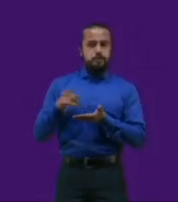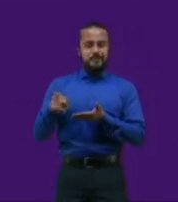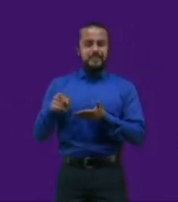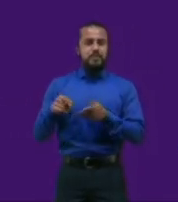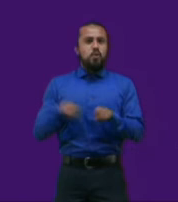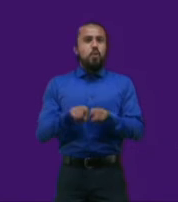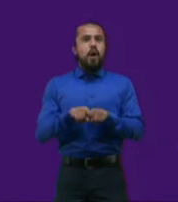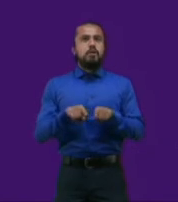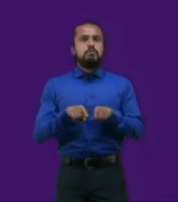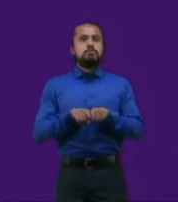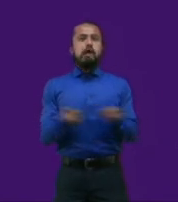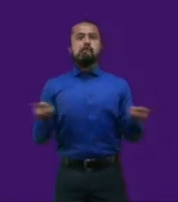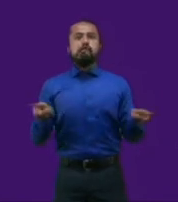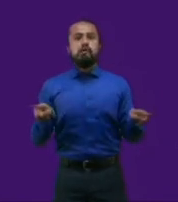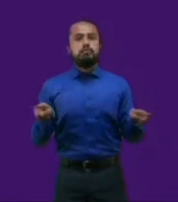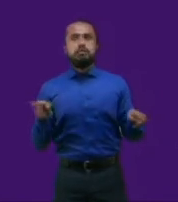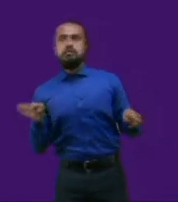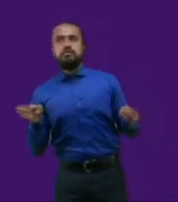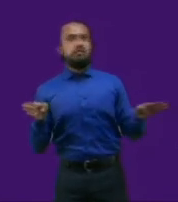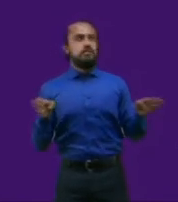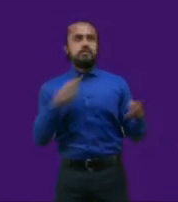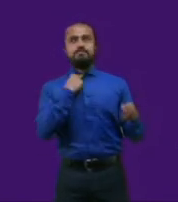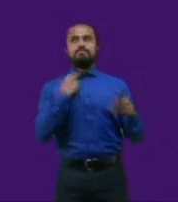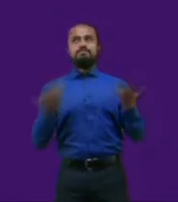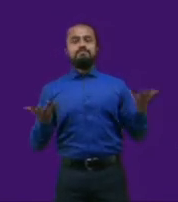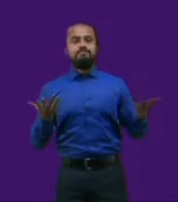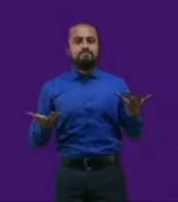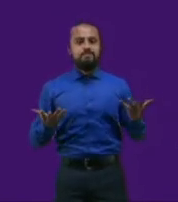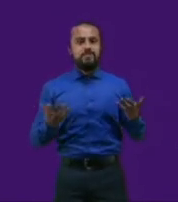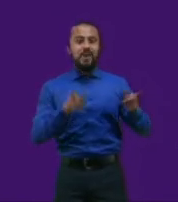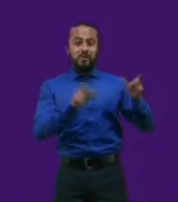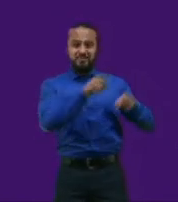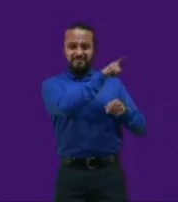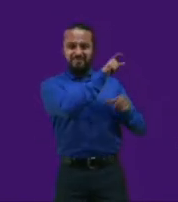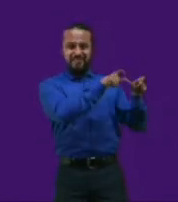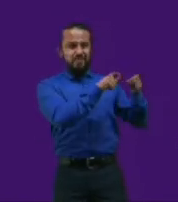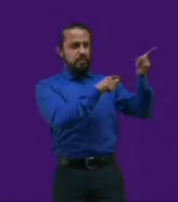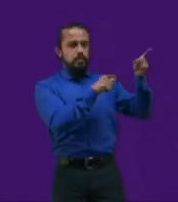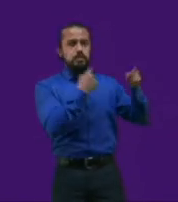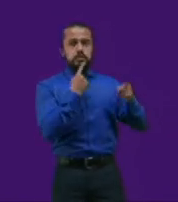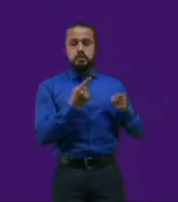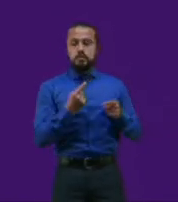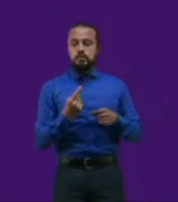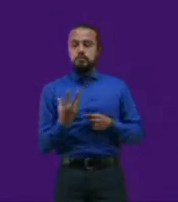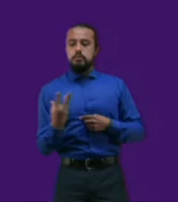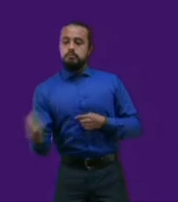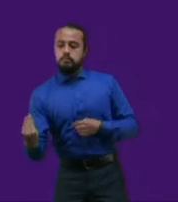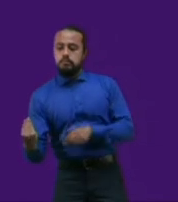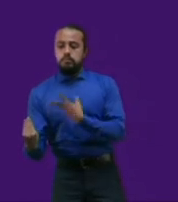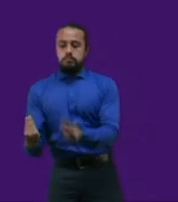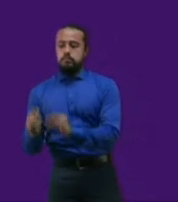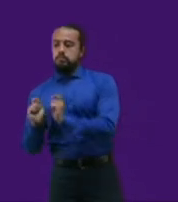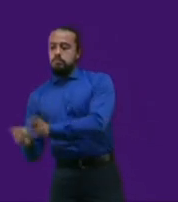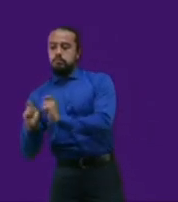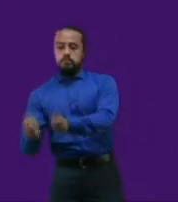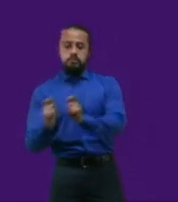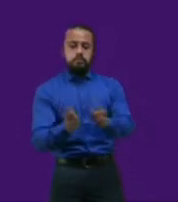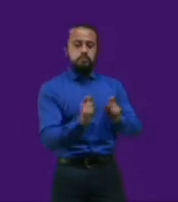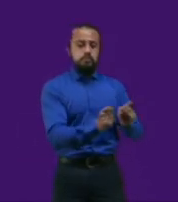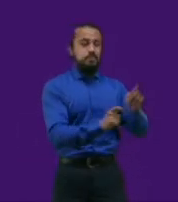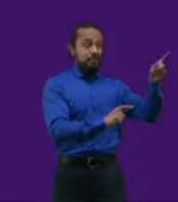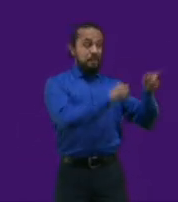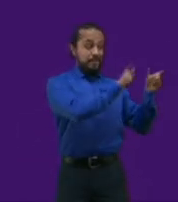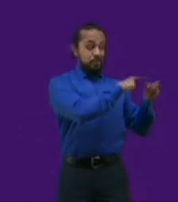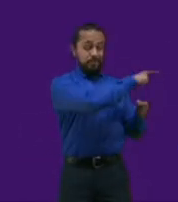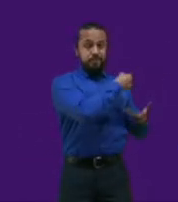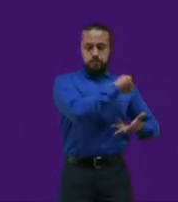y es que te encuentras con inversionistas que les gusta es ver una empresa que no está tan dividida. Entonces,